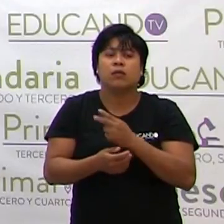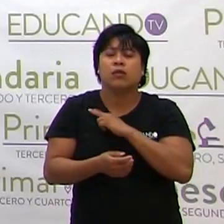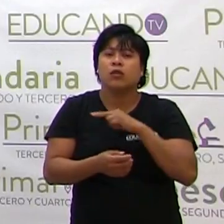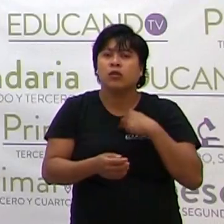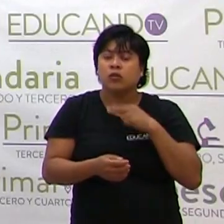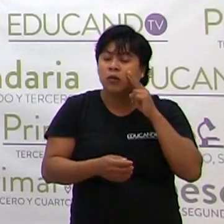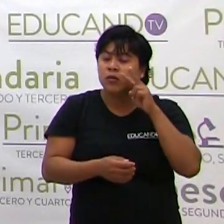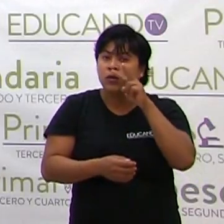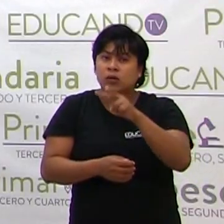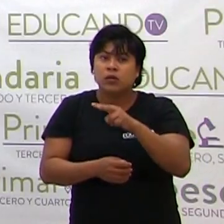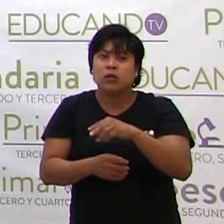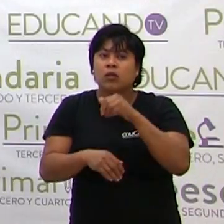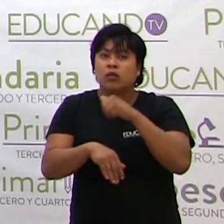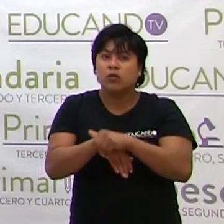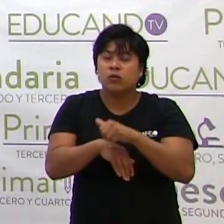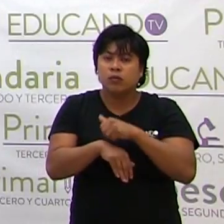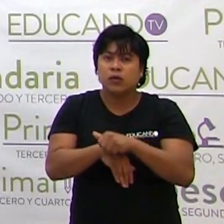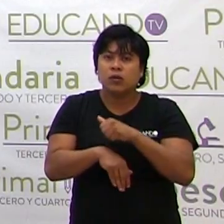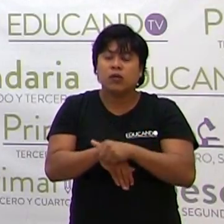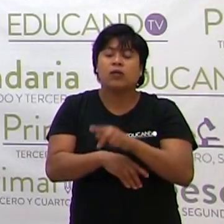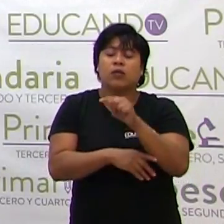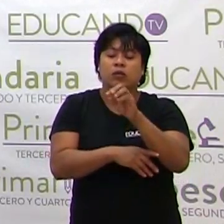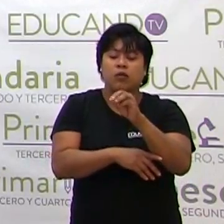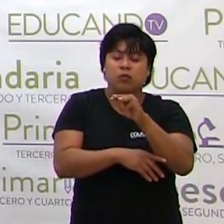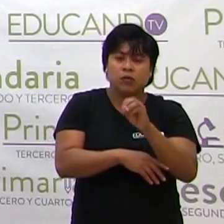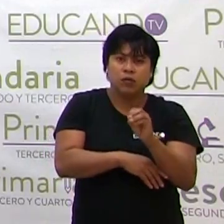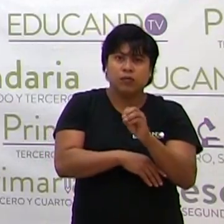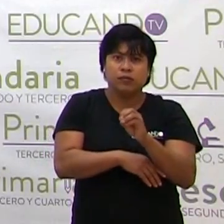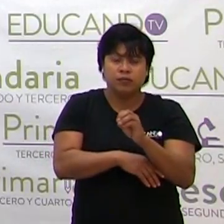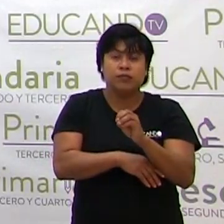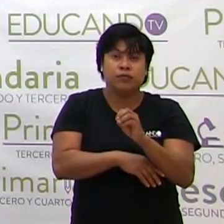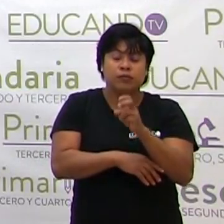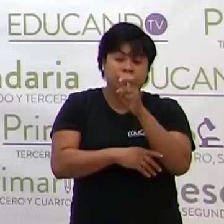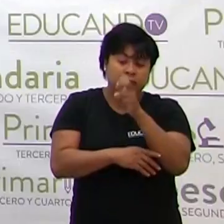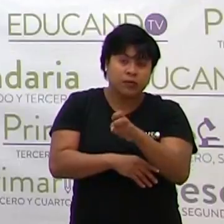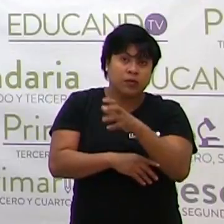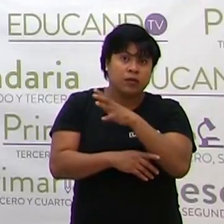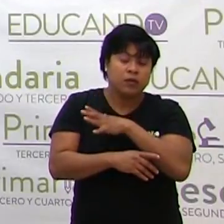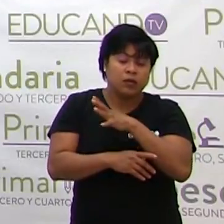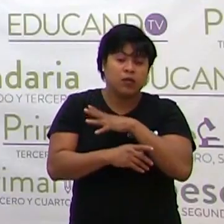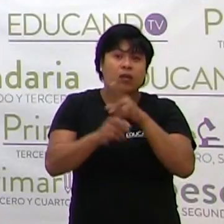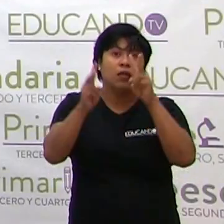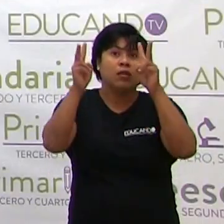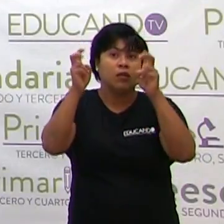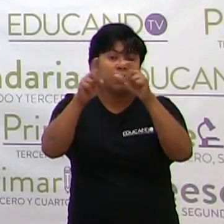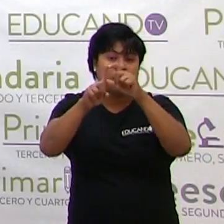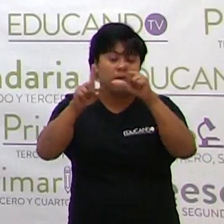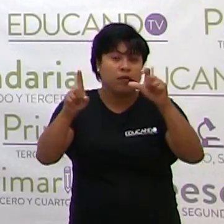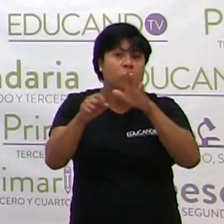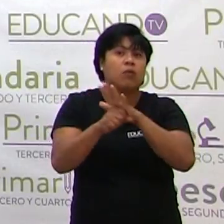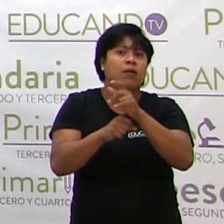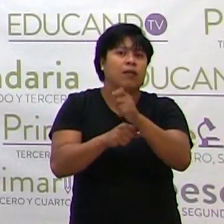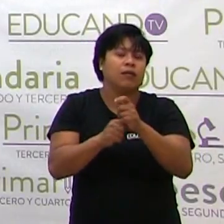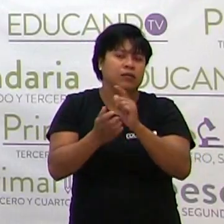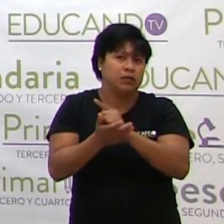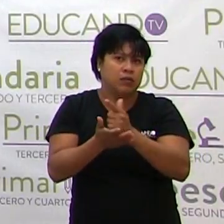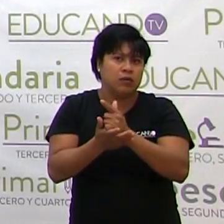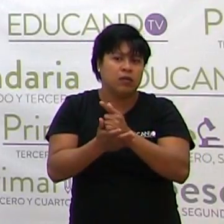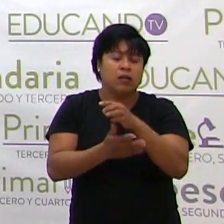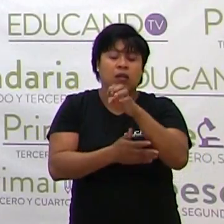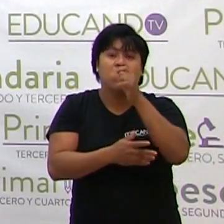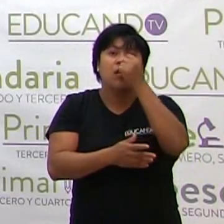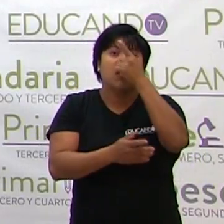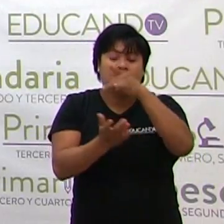vamos a encontrar el número, el tomo, vamos a encontrar el título del libro, la